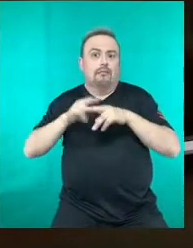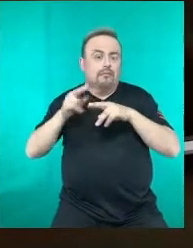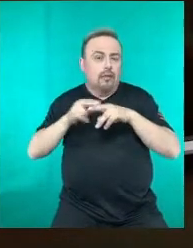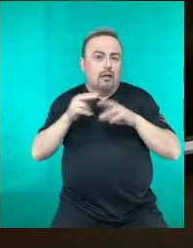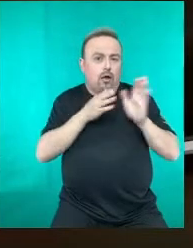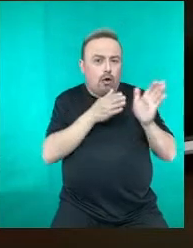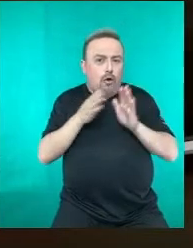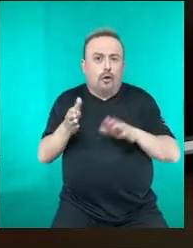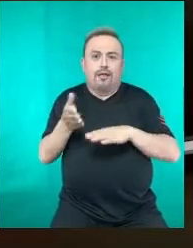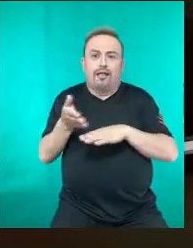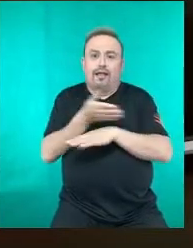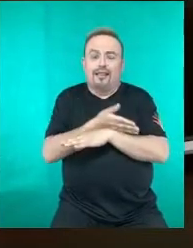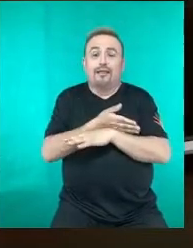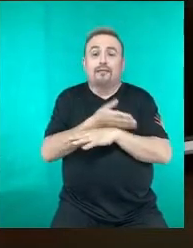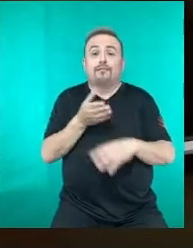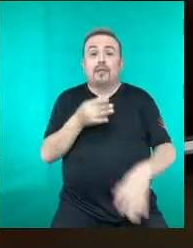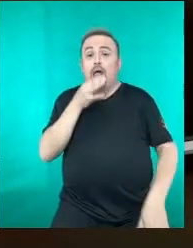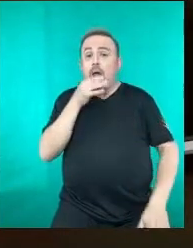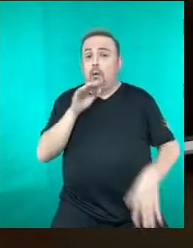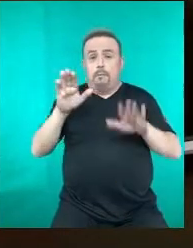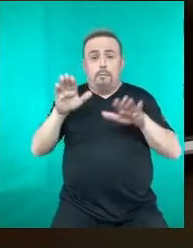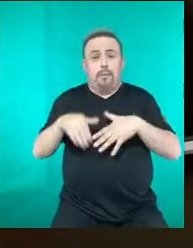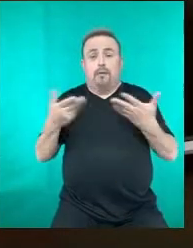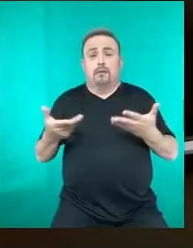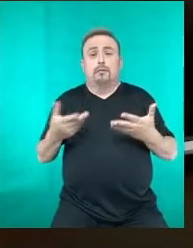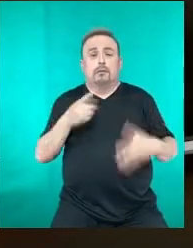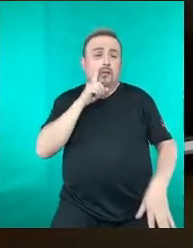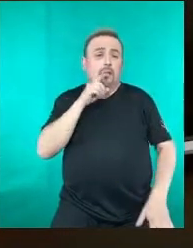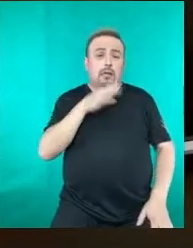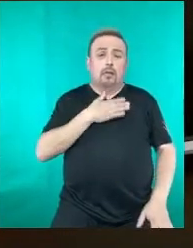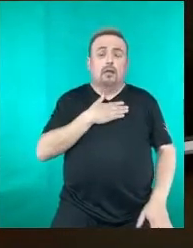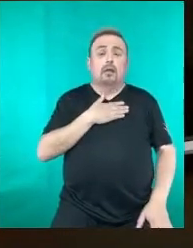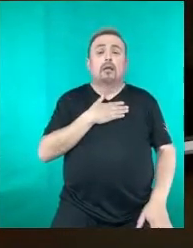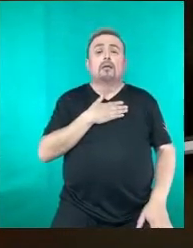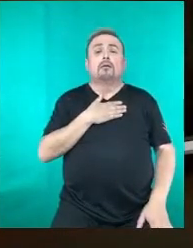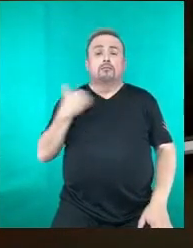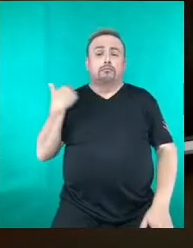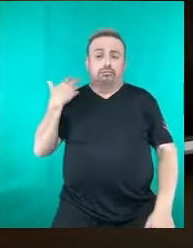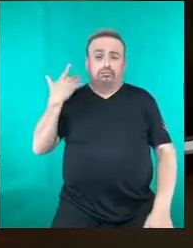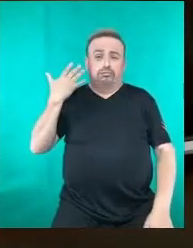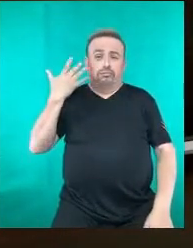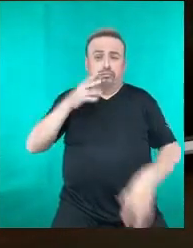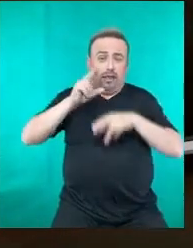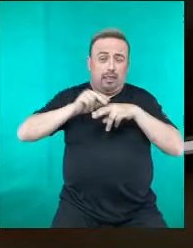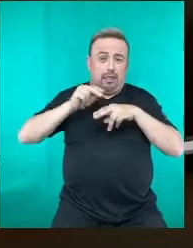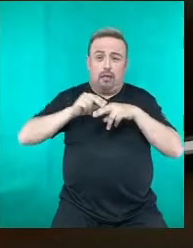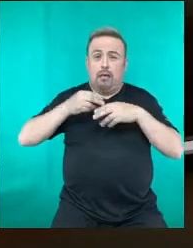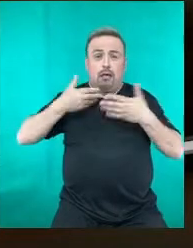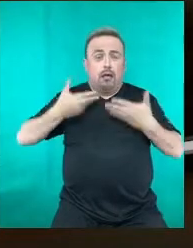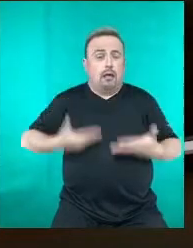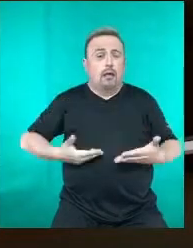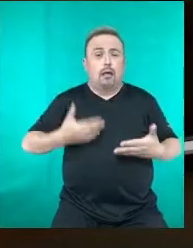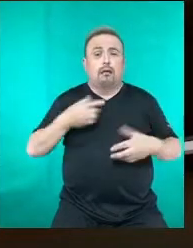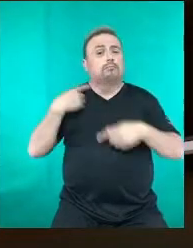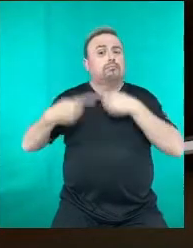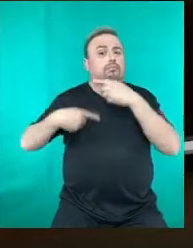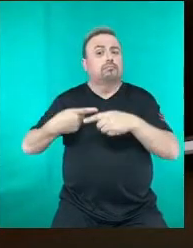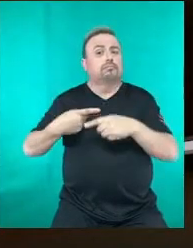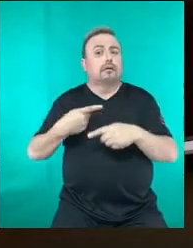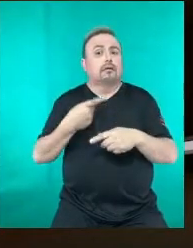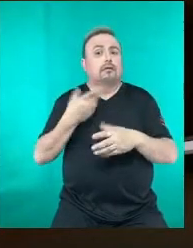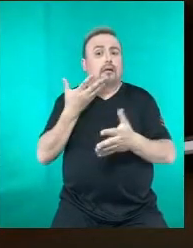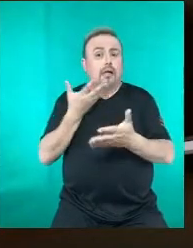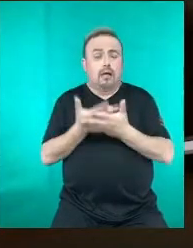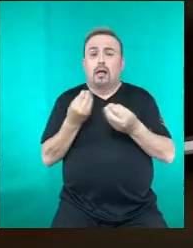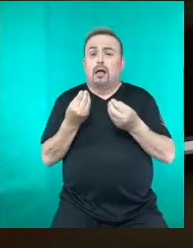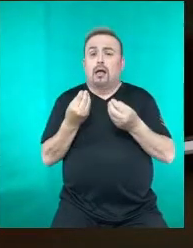línea. La cantidad de agua es la misma que tenemos desde la época de los dinosaurios hasta ahora. Hay un ciclo que es muy virtuoso, que